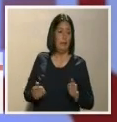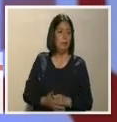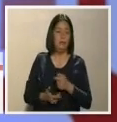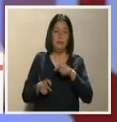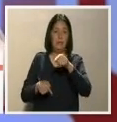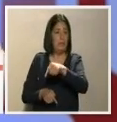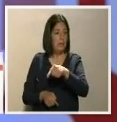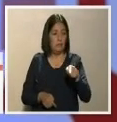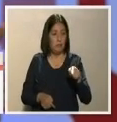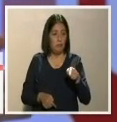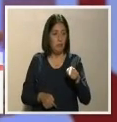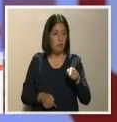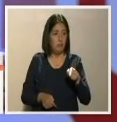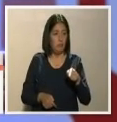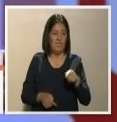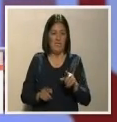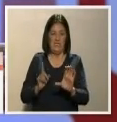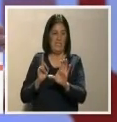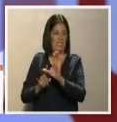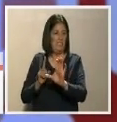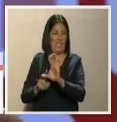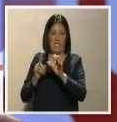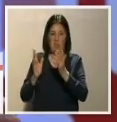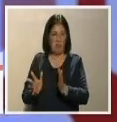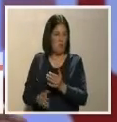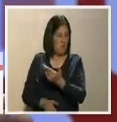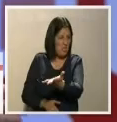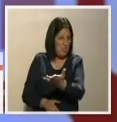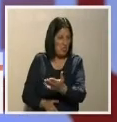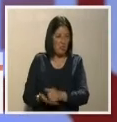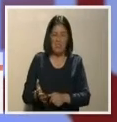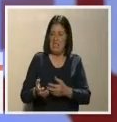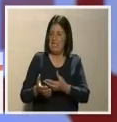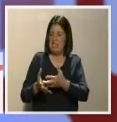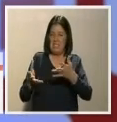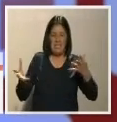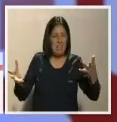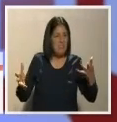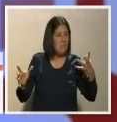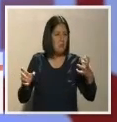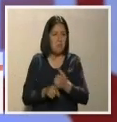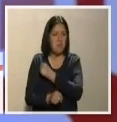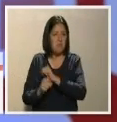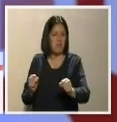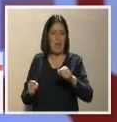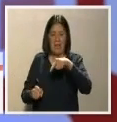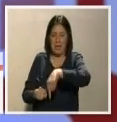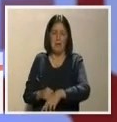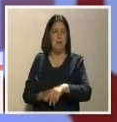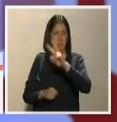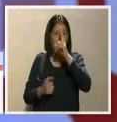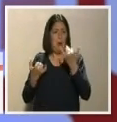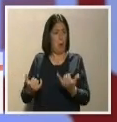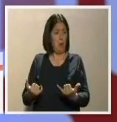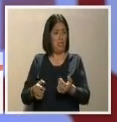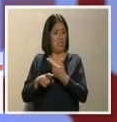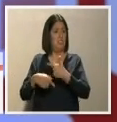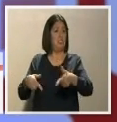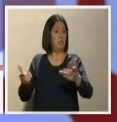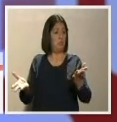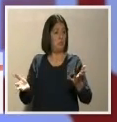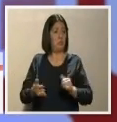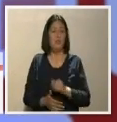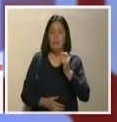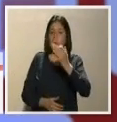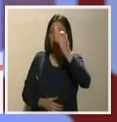a estos terroristas que tanto daño le han hecho a nuestro país, hoy estén libres. En